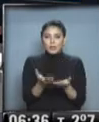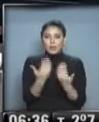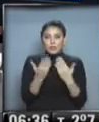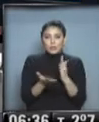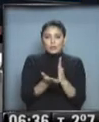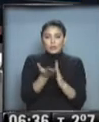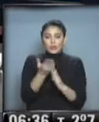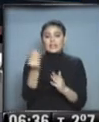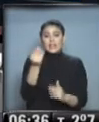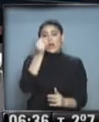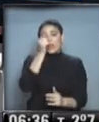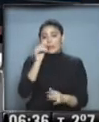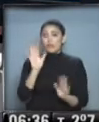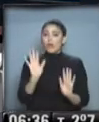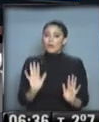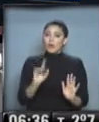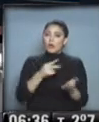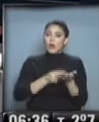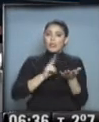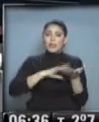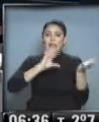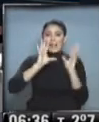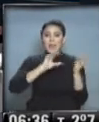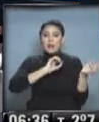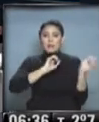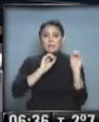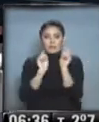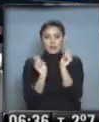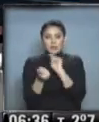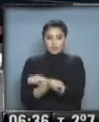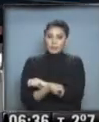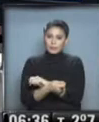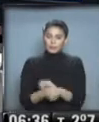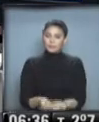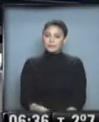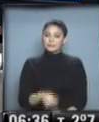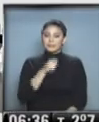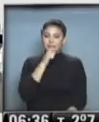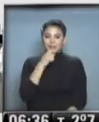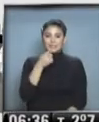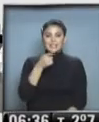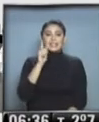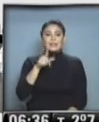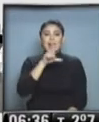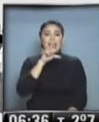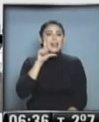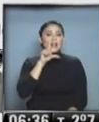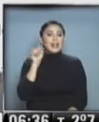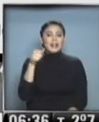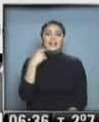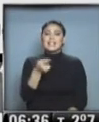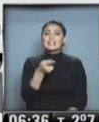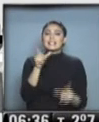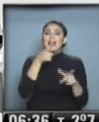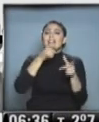quizás hacia el fin de semana vuelvan a desmejorar las condiciones meteorológicas a lo largo de la cordillera. Se comunica con nosotros Lili Noriega, que es la que hace el